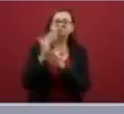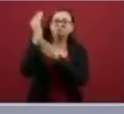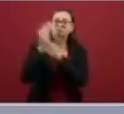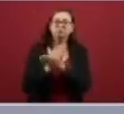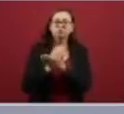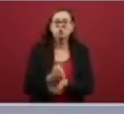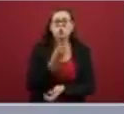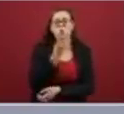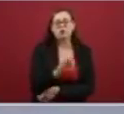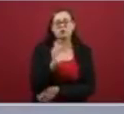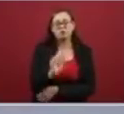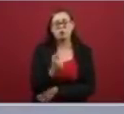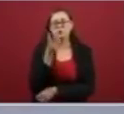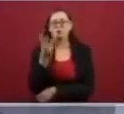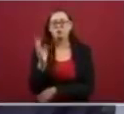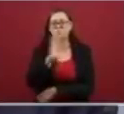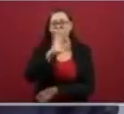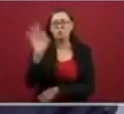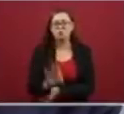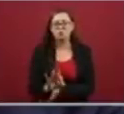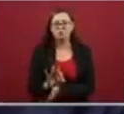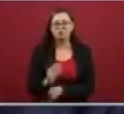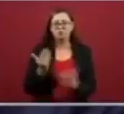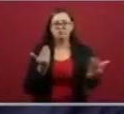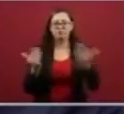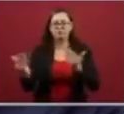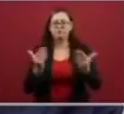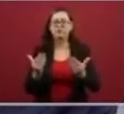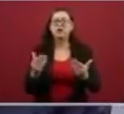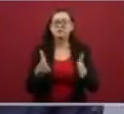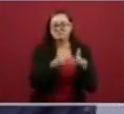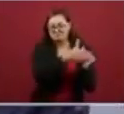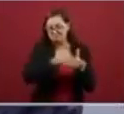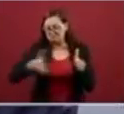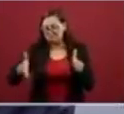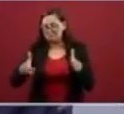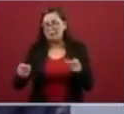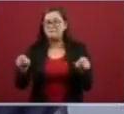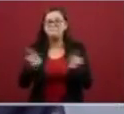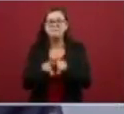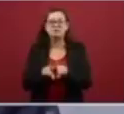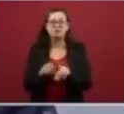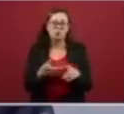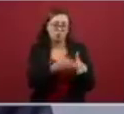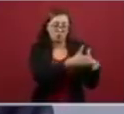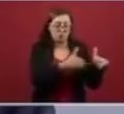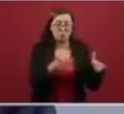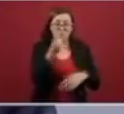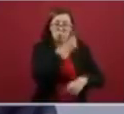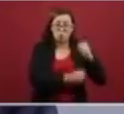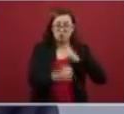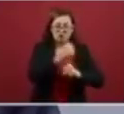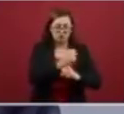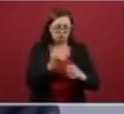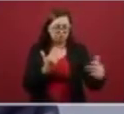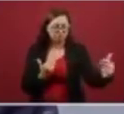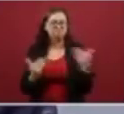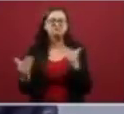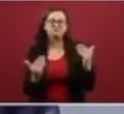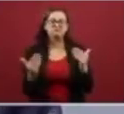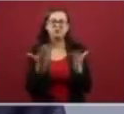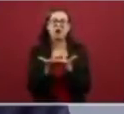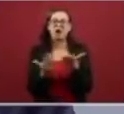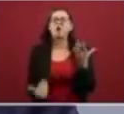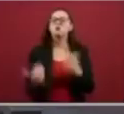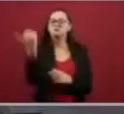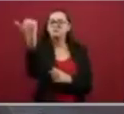4.3% en comparación con el mismo periodo del año pasado.